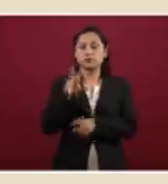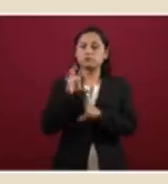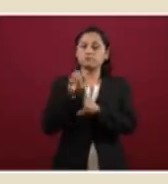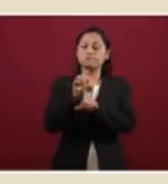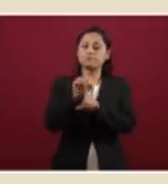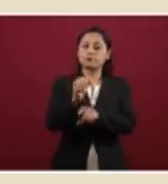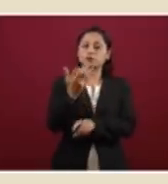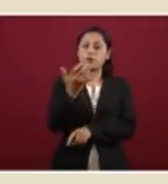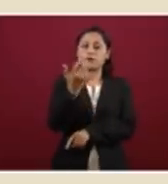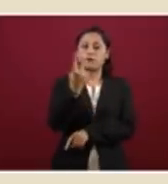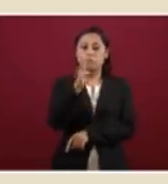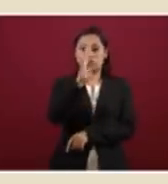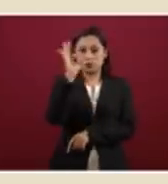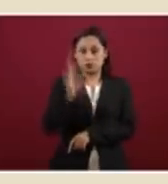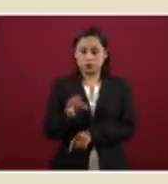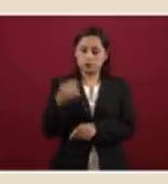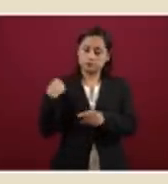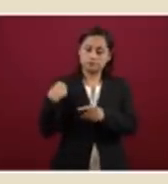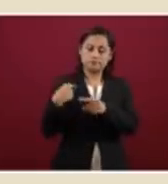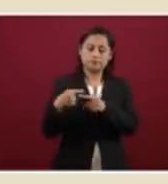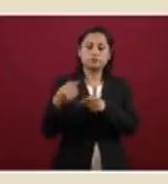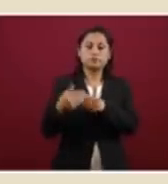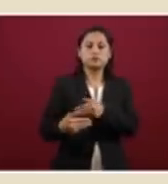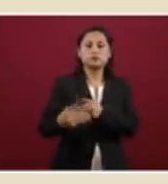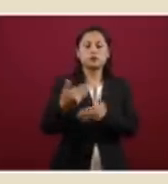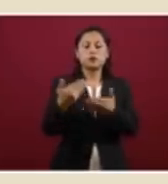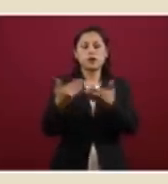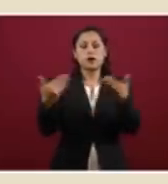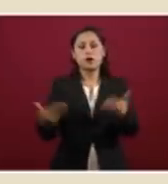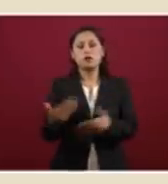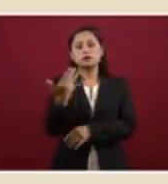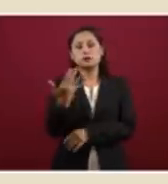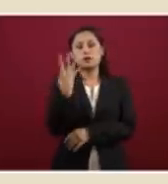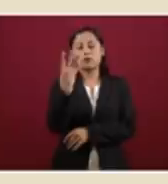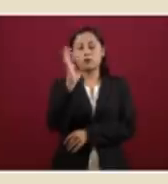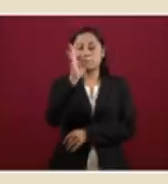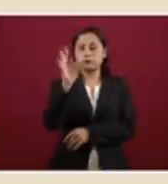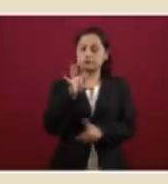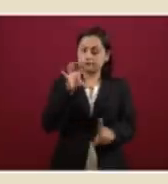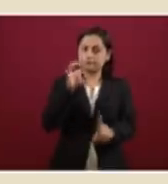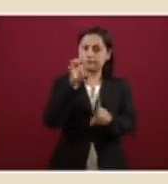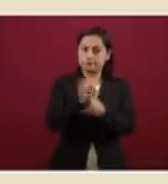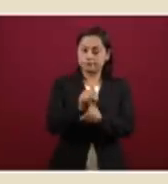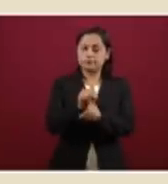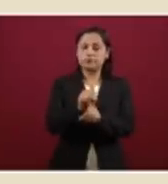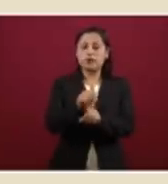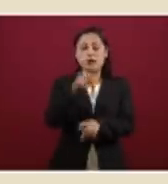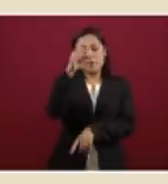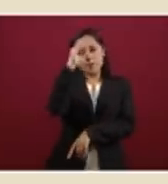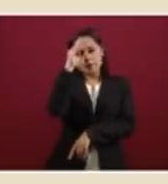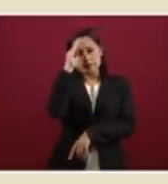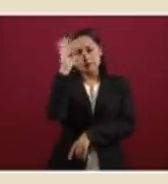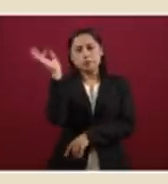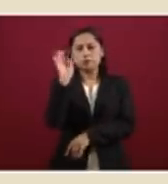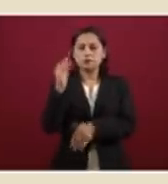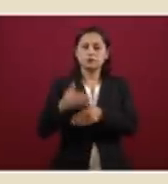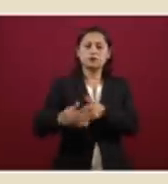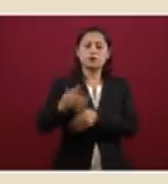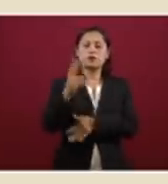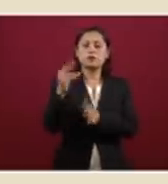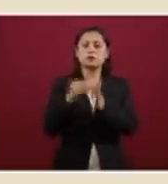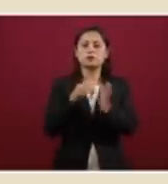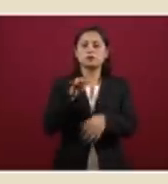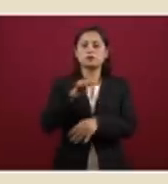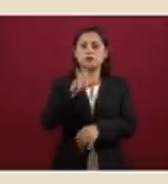52%, a la fecha hemos llegado al 64% y se tiene una proyección para finales del ejercicio 2019 del